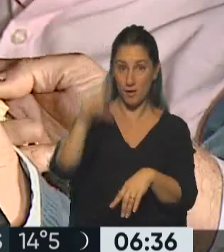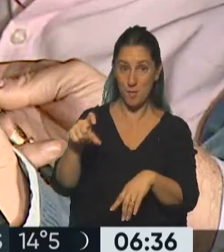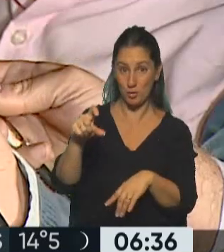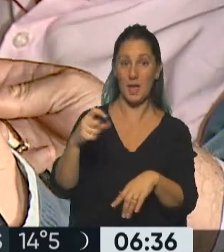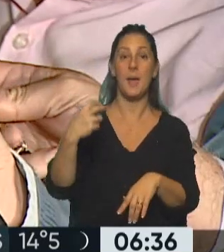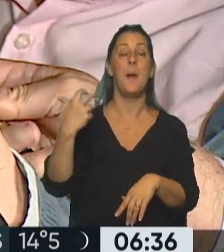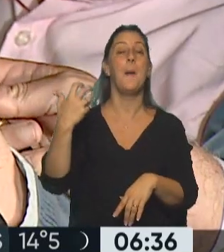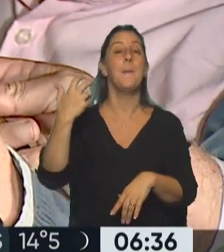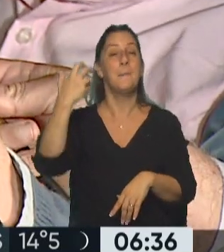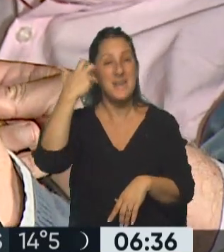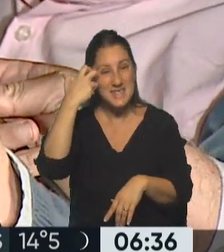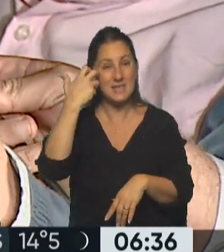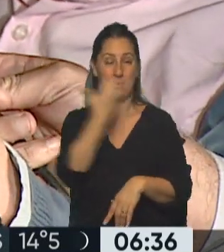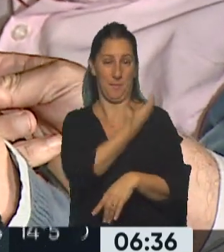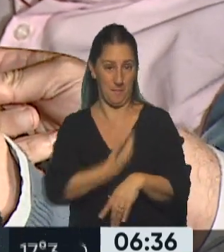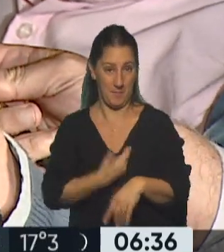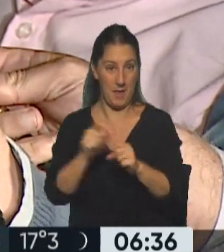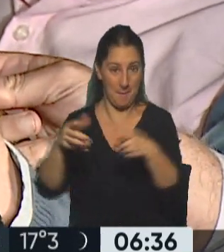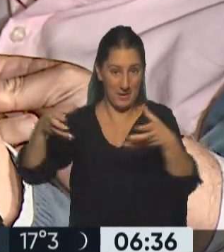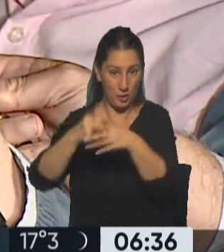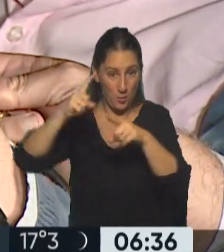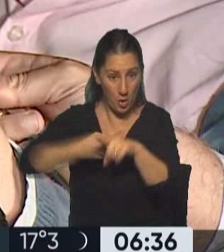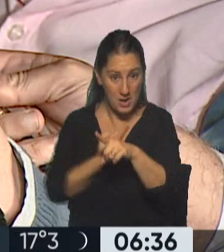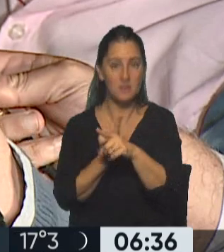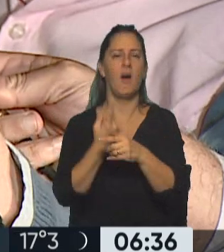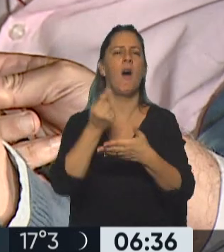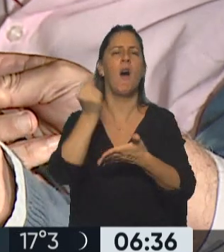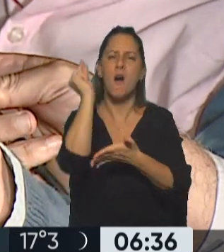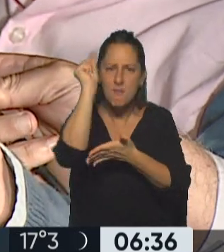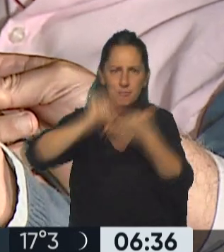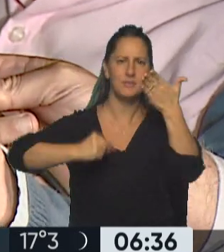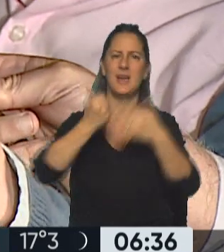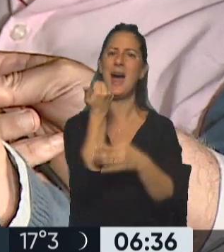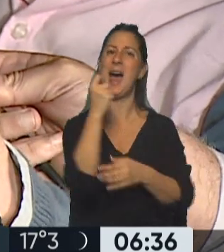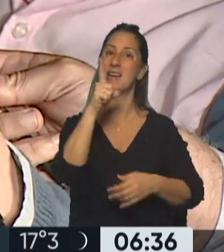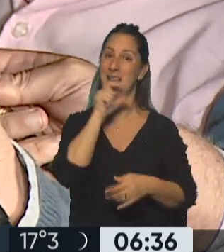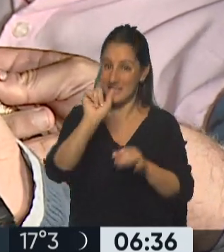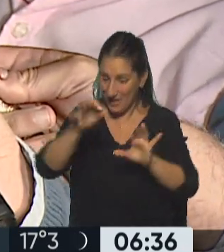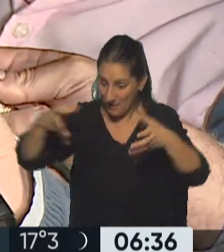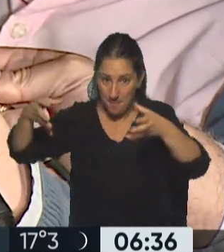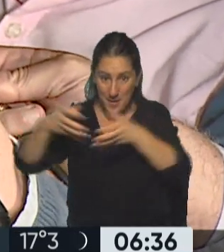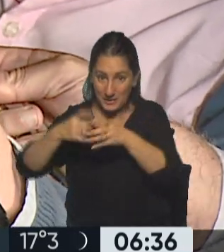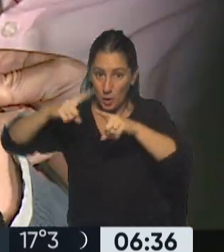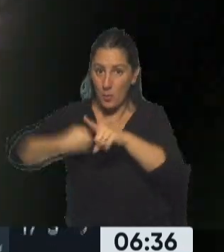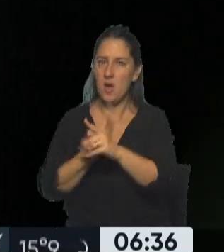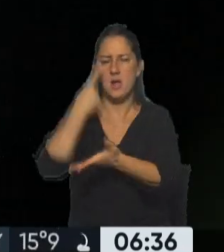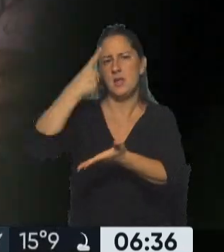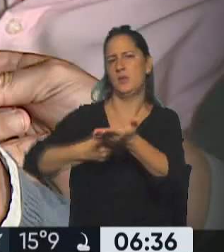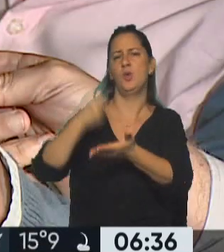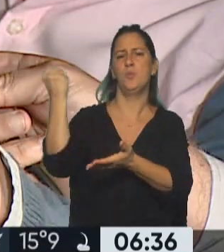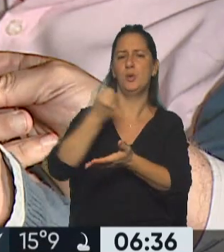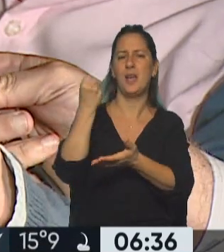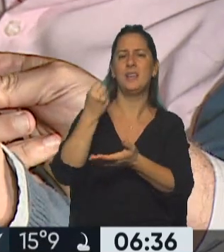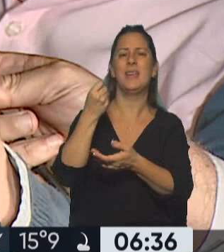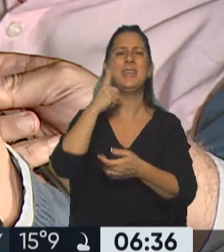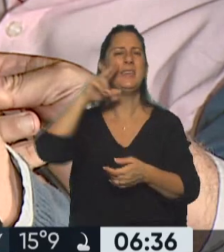del Congreso del partido, la responsabilidad de ser el firmante de la inscripción del acta? Ustedes saben que el partido hoy tomó una enorme decisión, darle a Gildo Infran